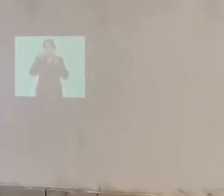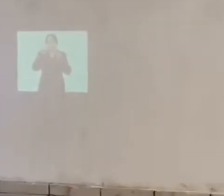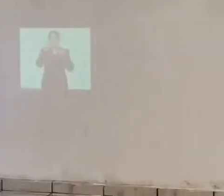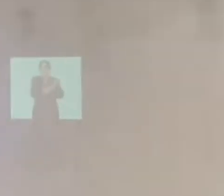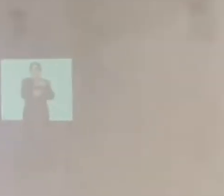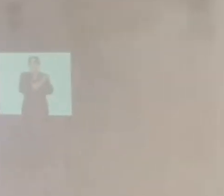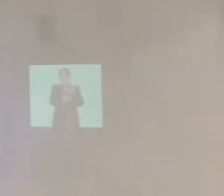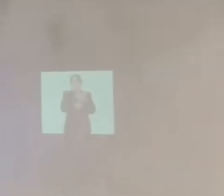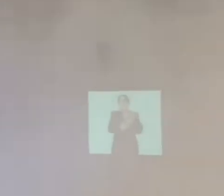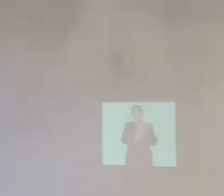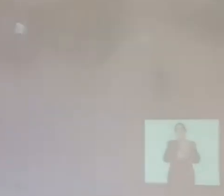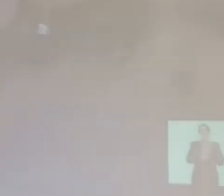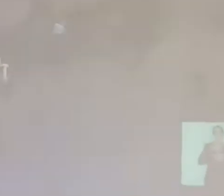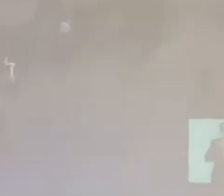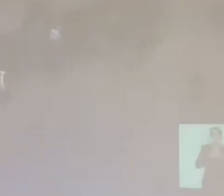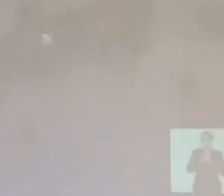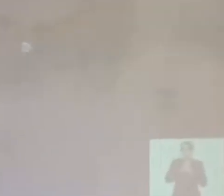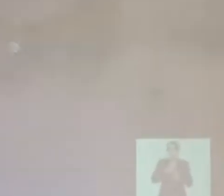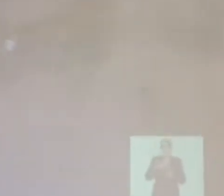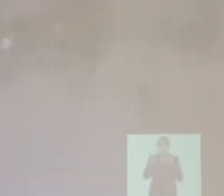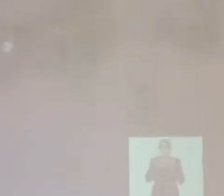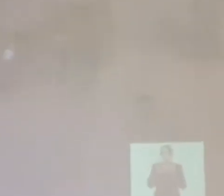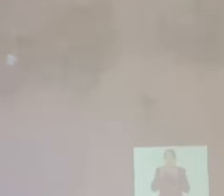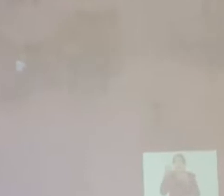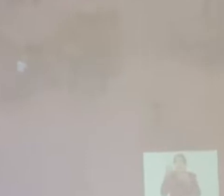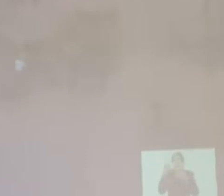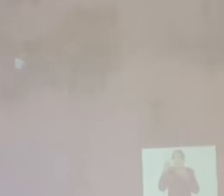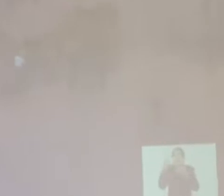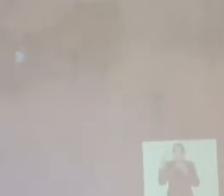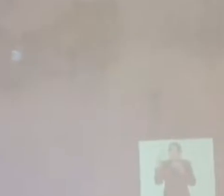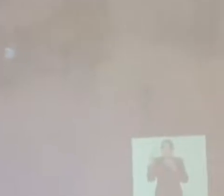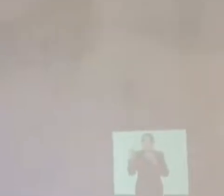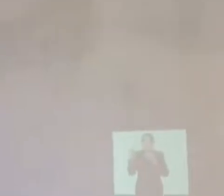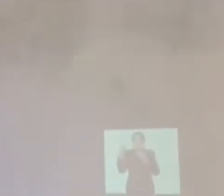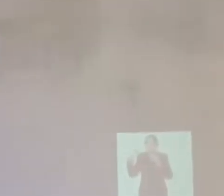está transportando hoy 1.7 millones de personas